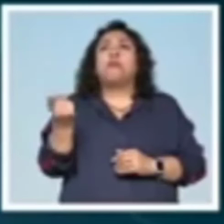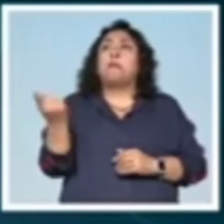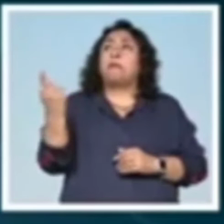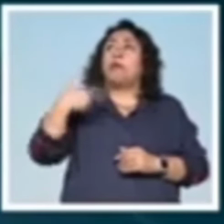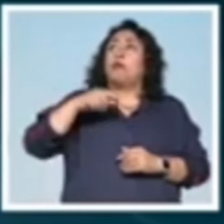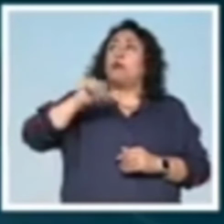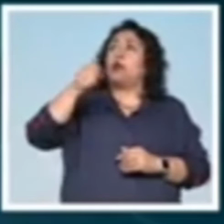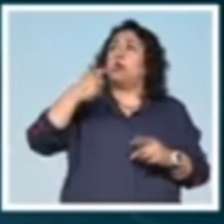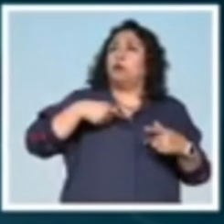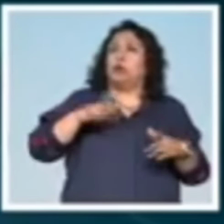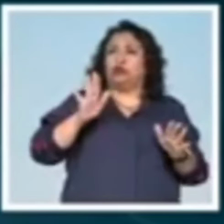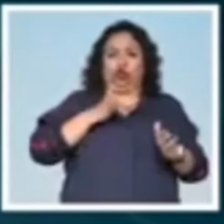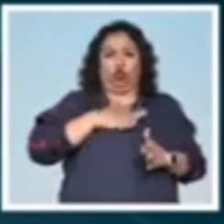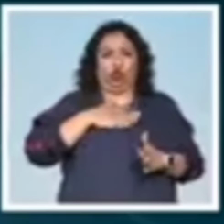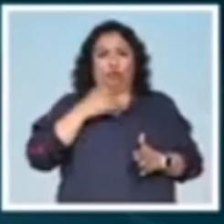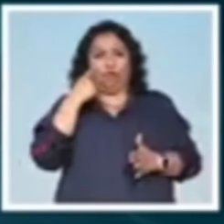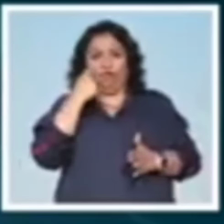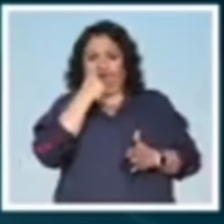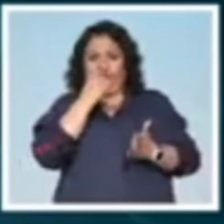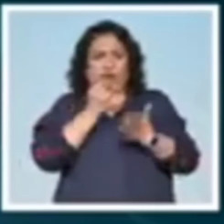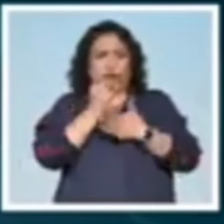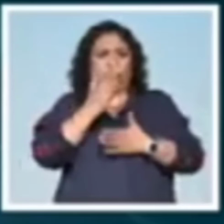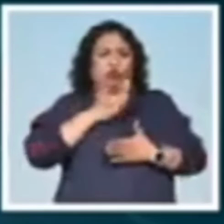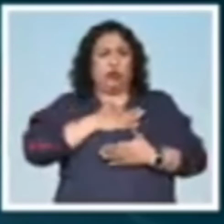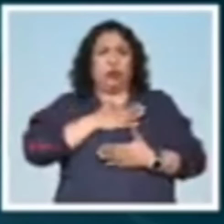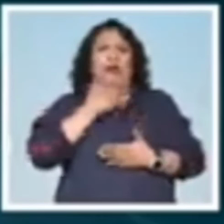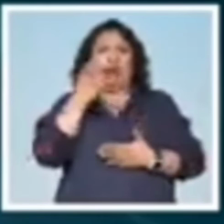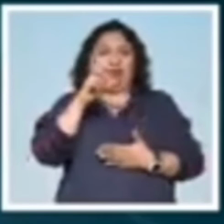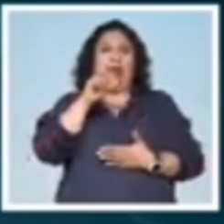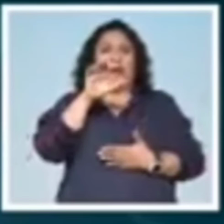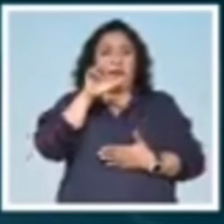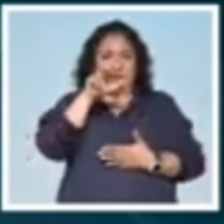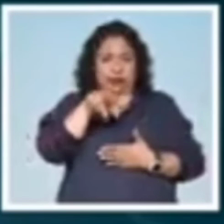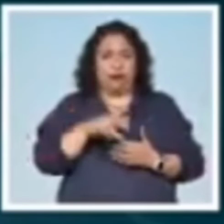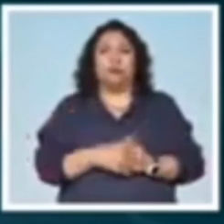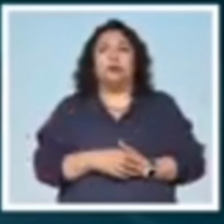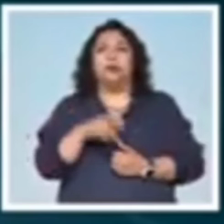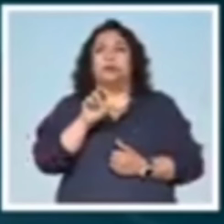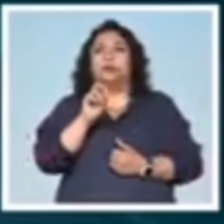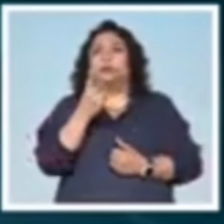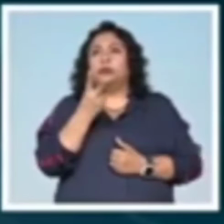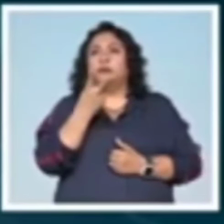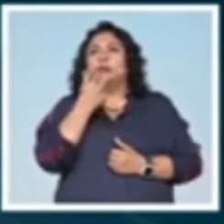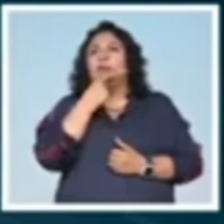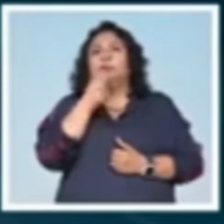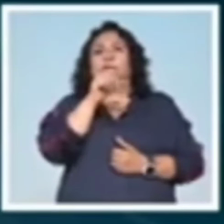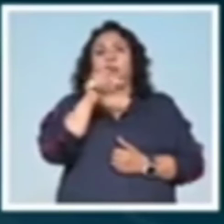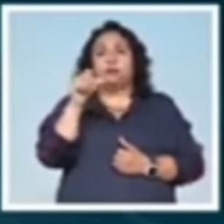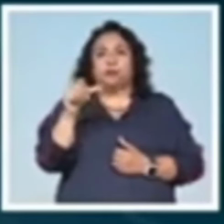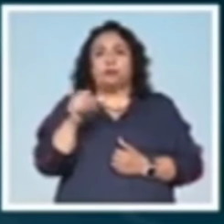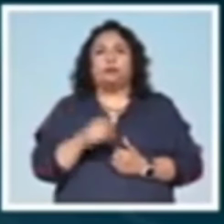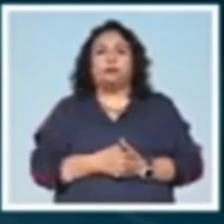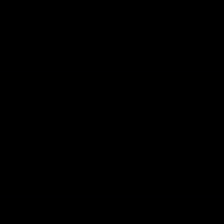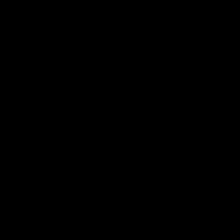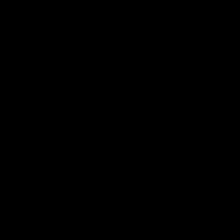otros, sino que sea una decisión personal, que es lo que le pasa a Damián. Noticias 22, Alberto Aranda.